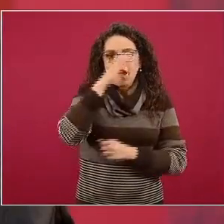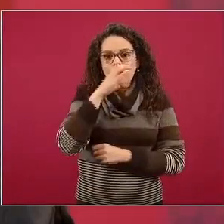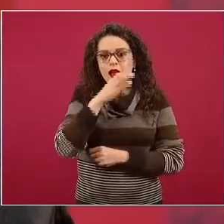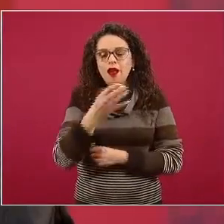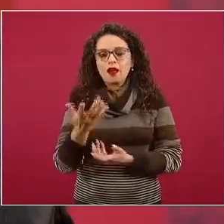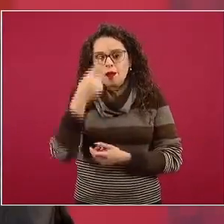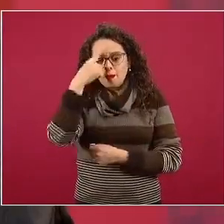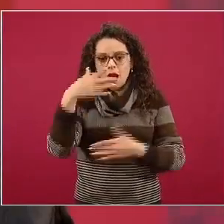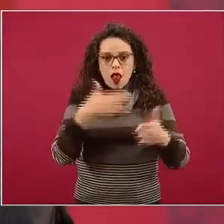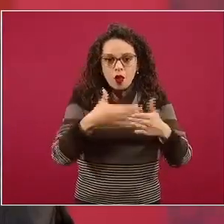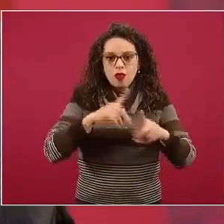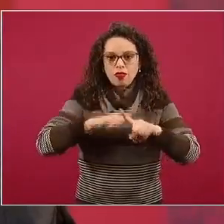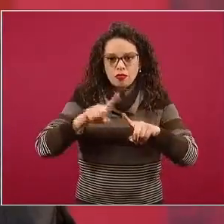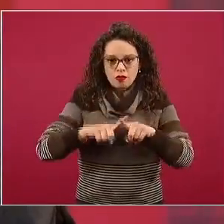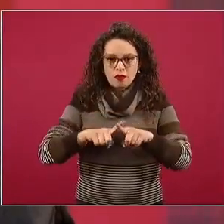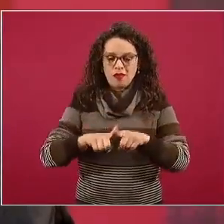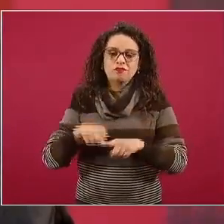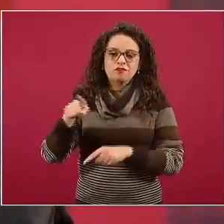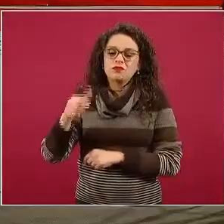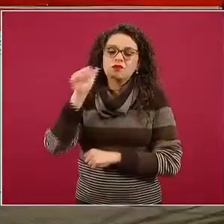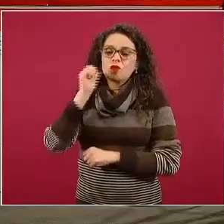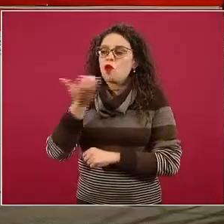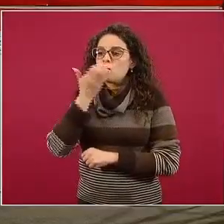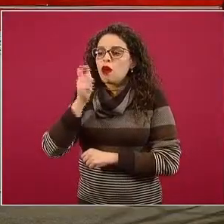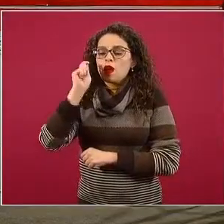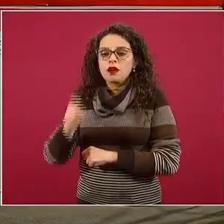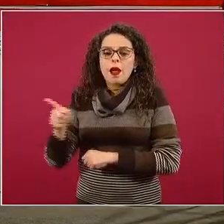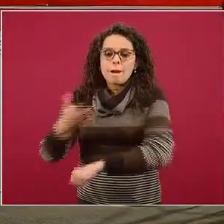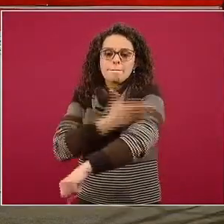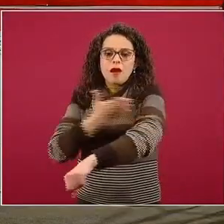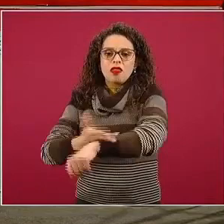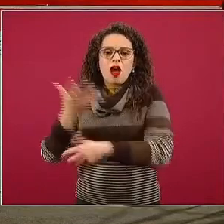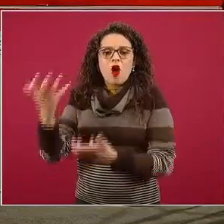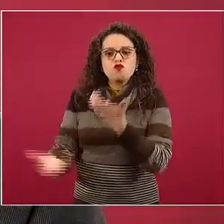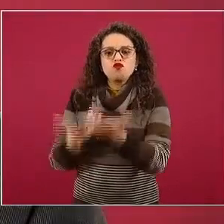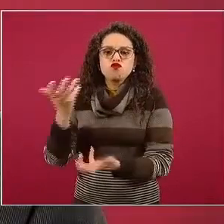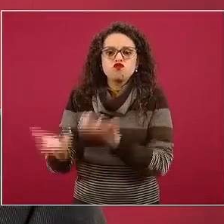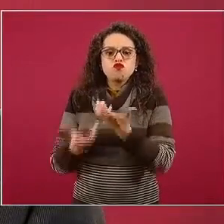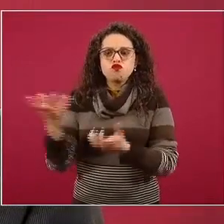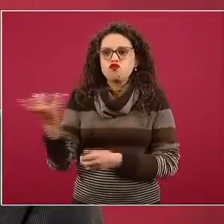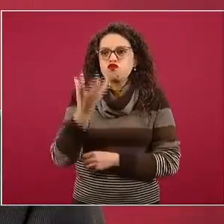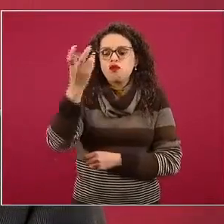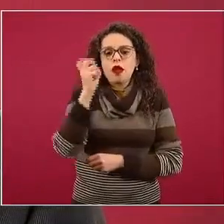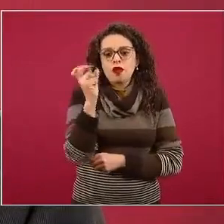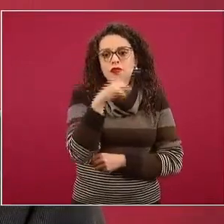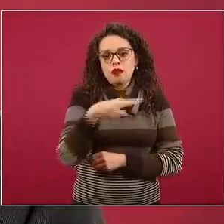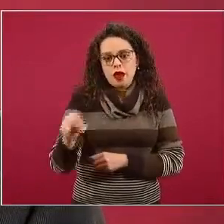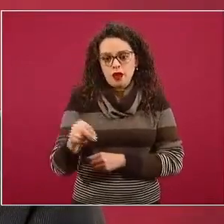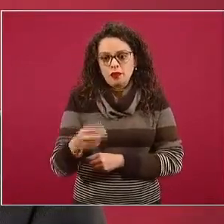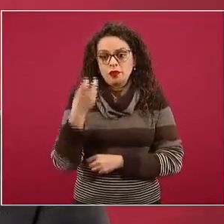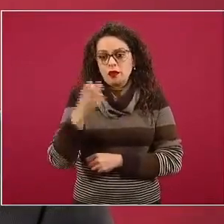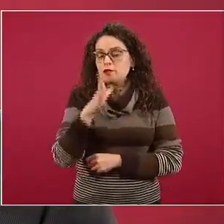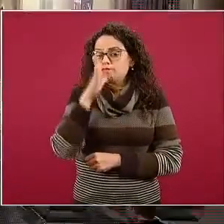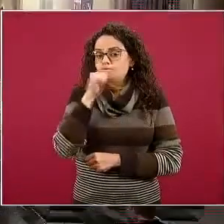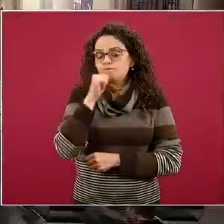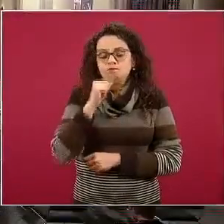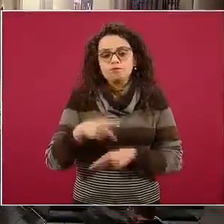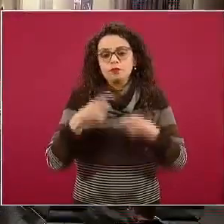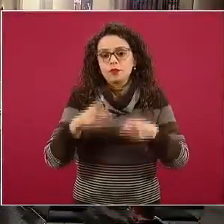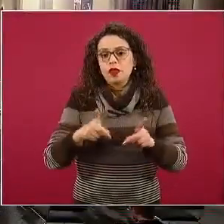ese sentido es una de las asignaturas pendientes del desarrollo, el bienestar en México.